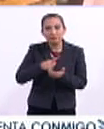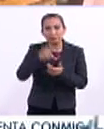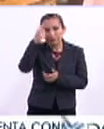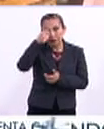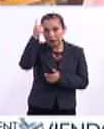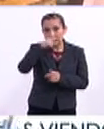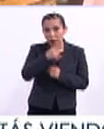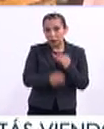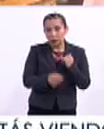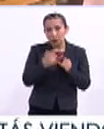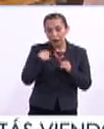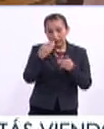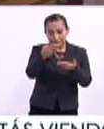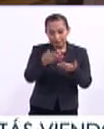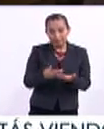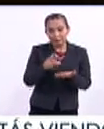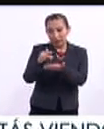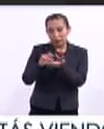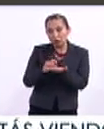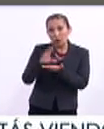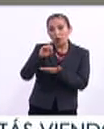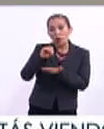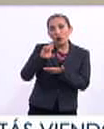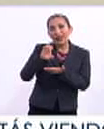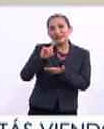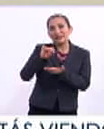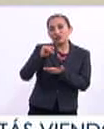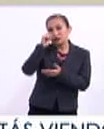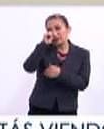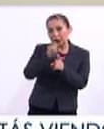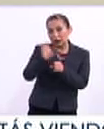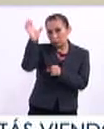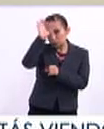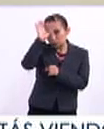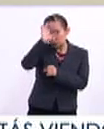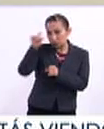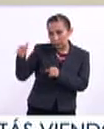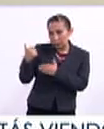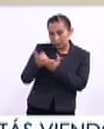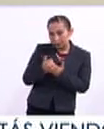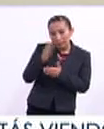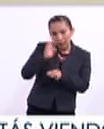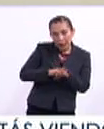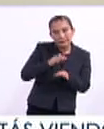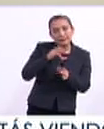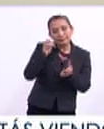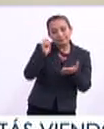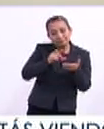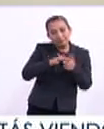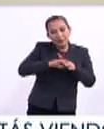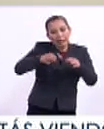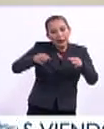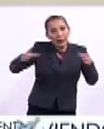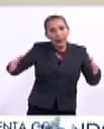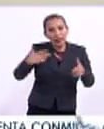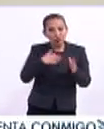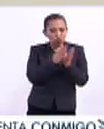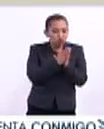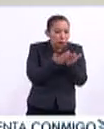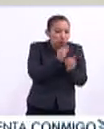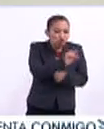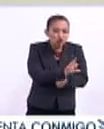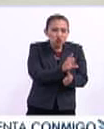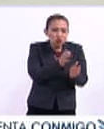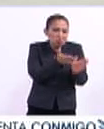Y finalmente pues obtuvimos este apoyo de coediciones de la Secretaría de Cultura, que permitió pues que creciera de una edición chiquita